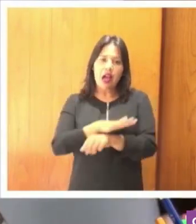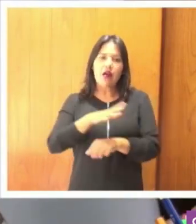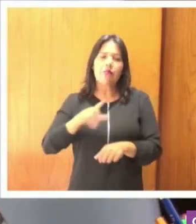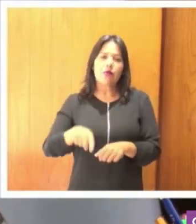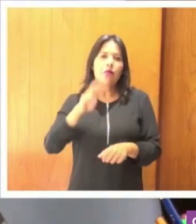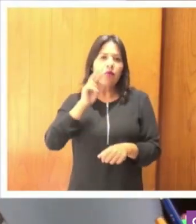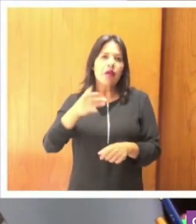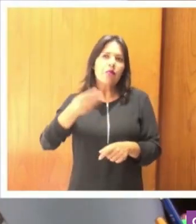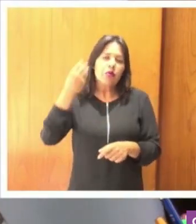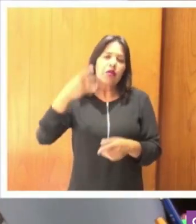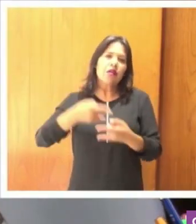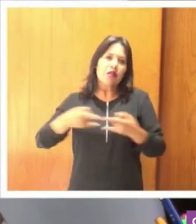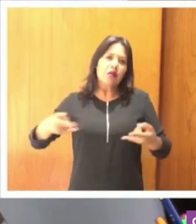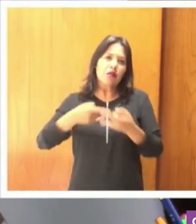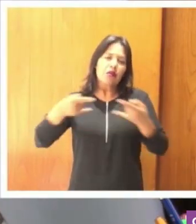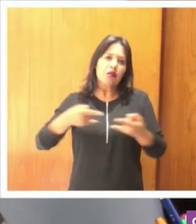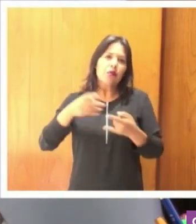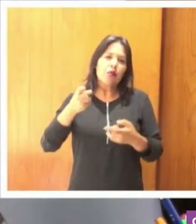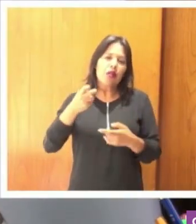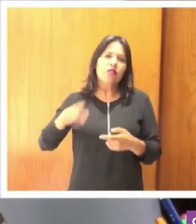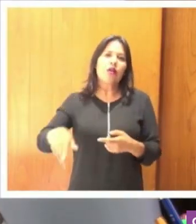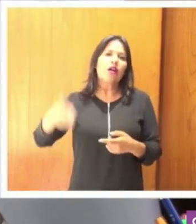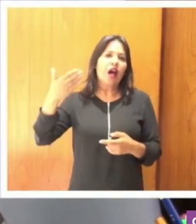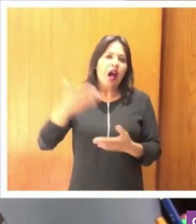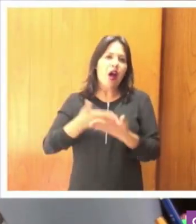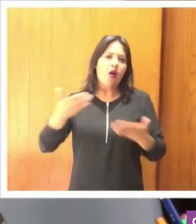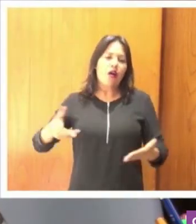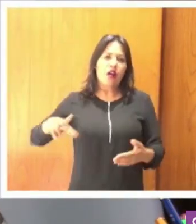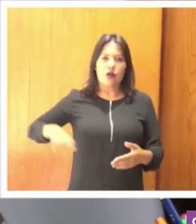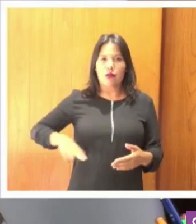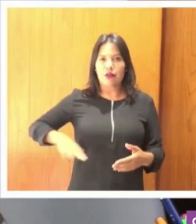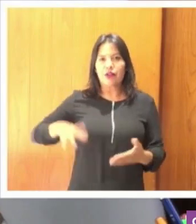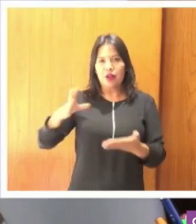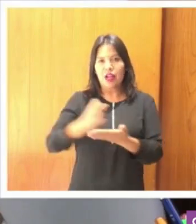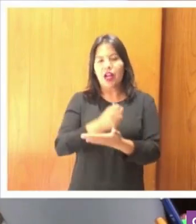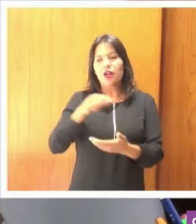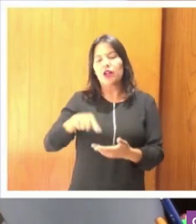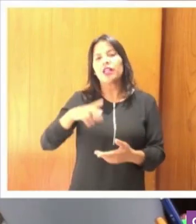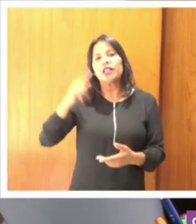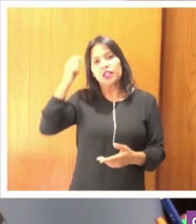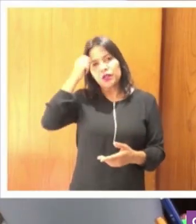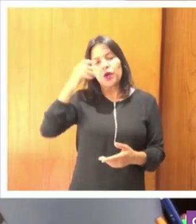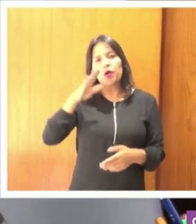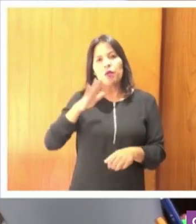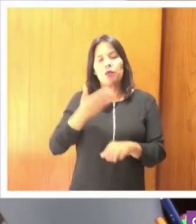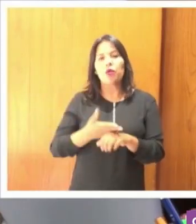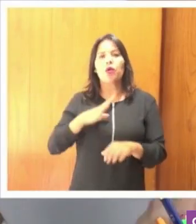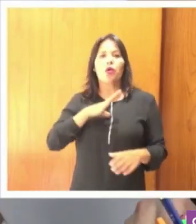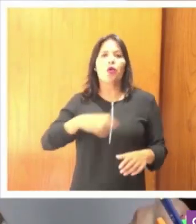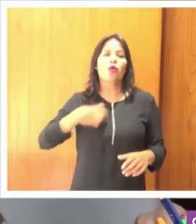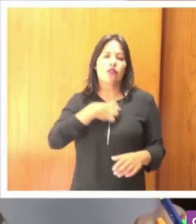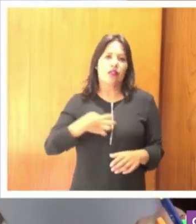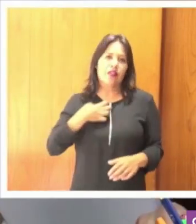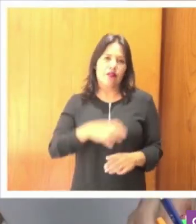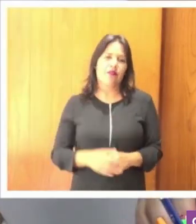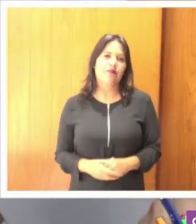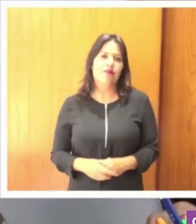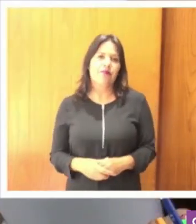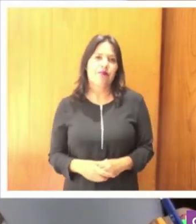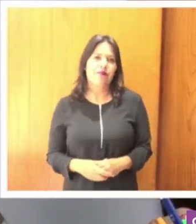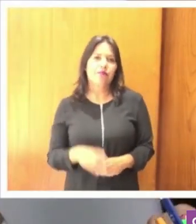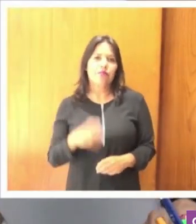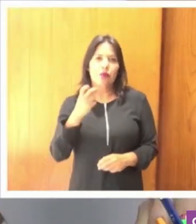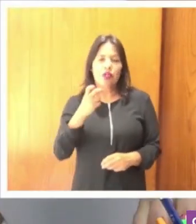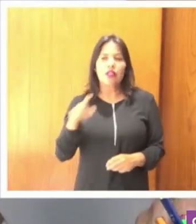hecho histórico que ocurrió en la elección de gobernador, de estos que enorgullecen en la época prehispánica y en la independencia, este de la